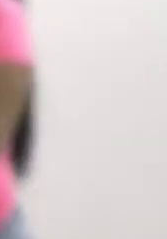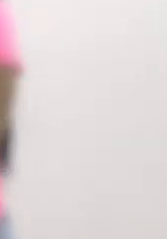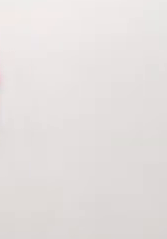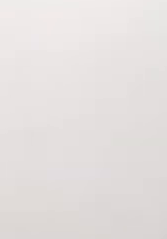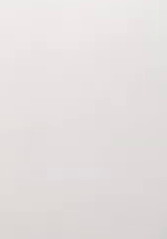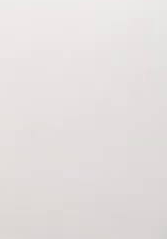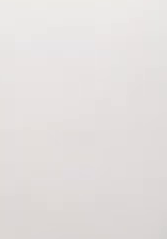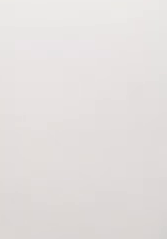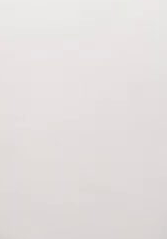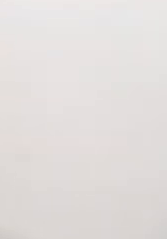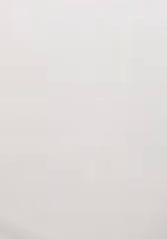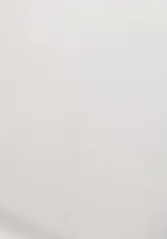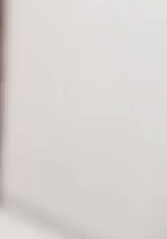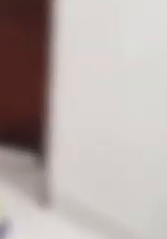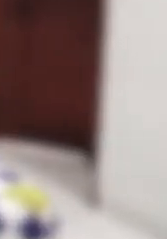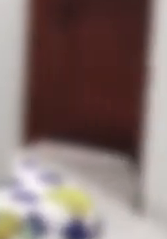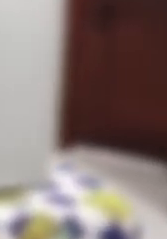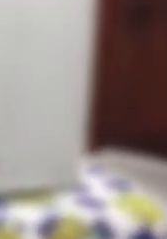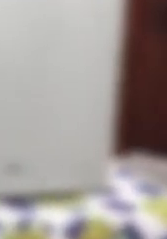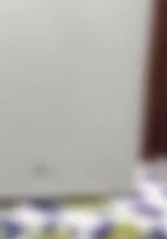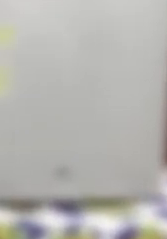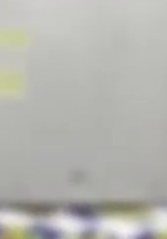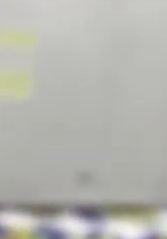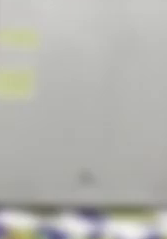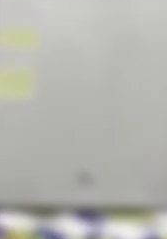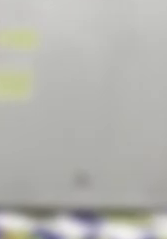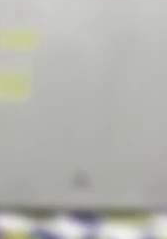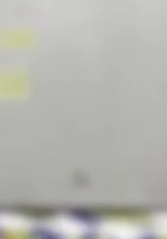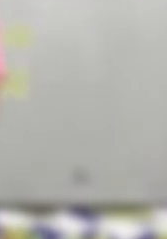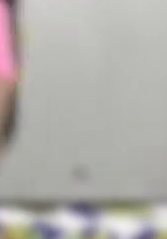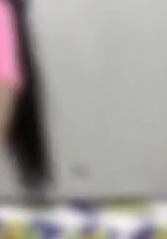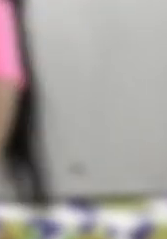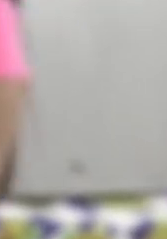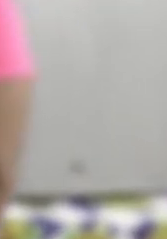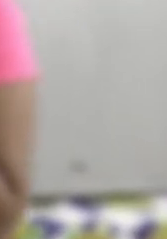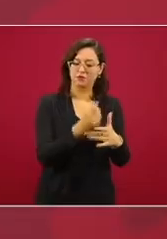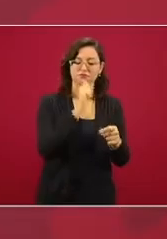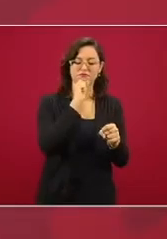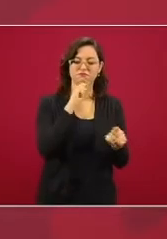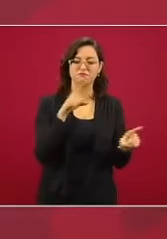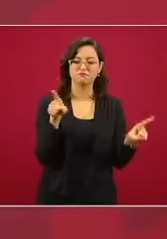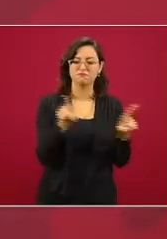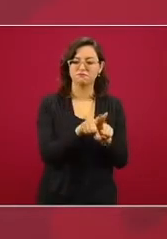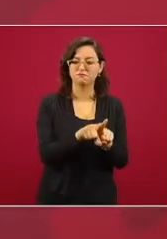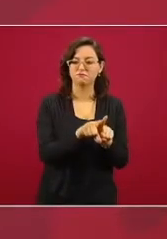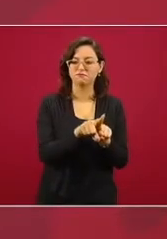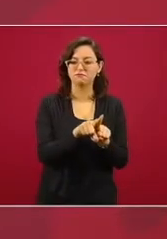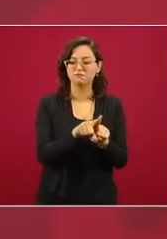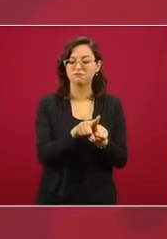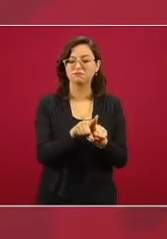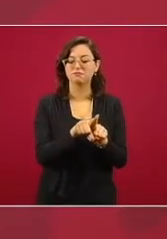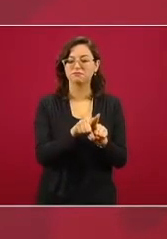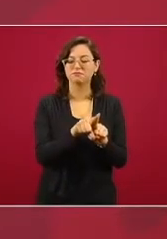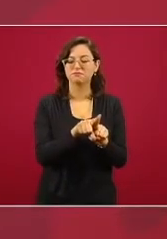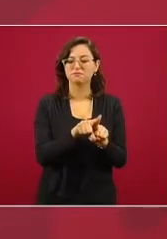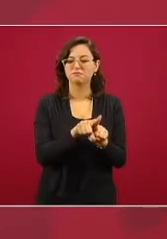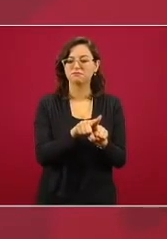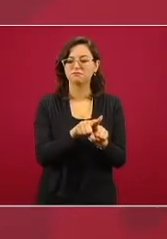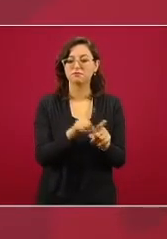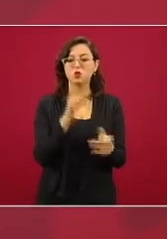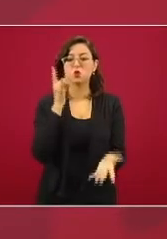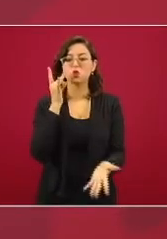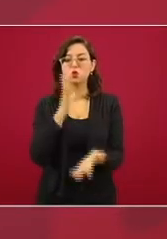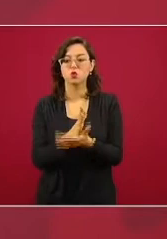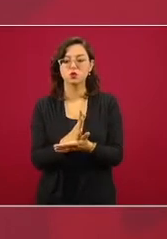de la credibilidad del funcionario federal del sector salud. En otro aspecto, el pésimo avance sobre el avance del país predominó en